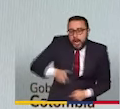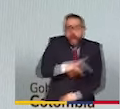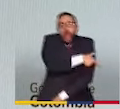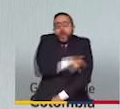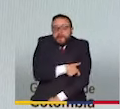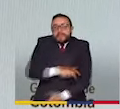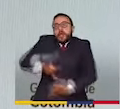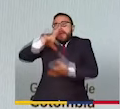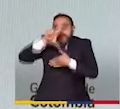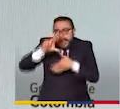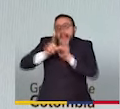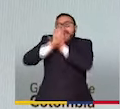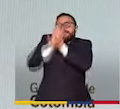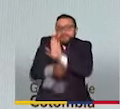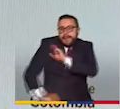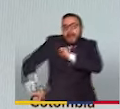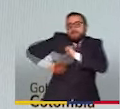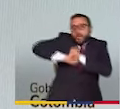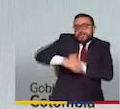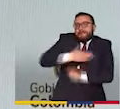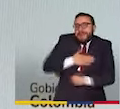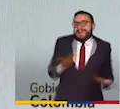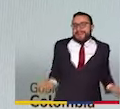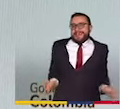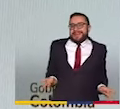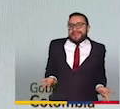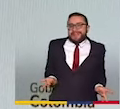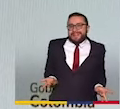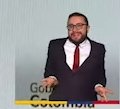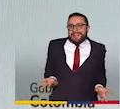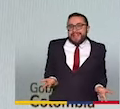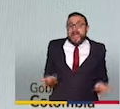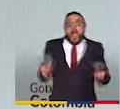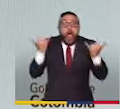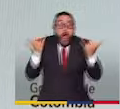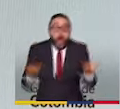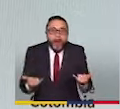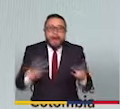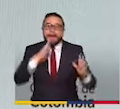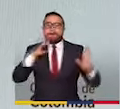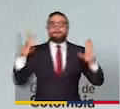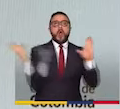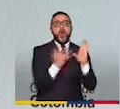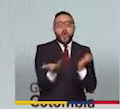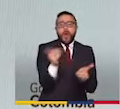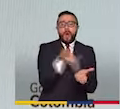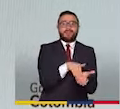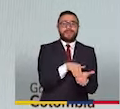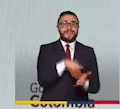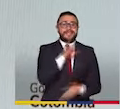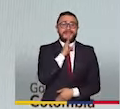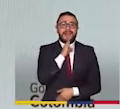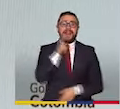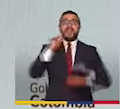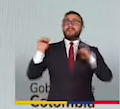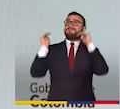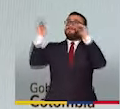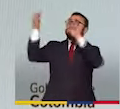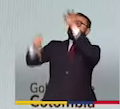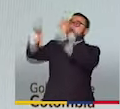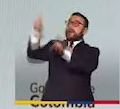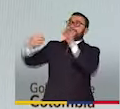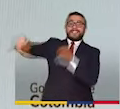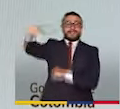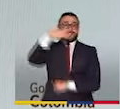su sentencia a favor mío. Y es lo que está violándose hoy de nuevo en Colombia por magistrados.